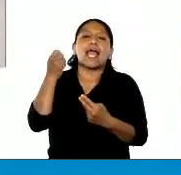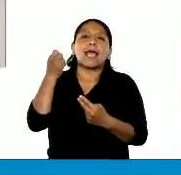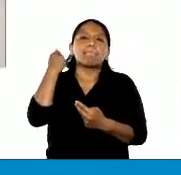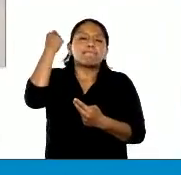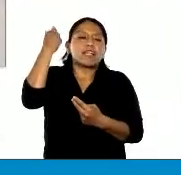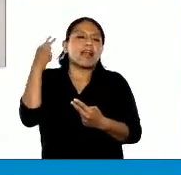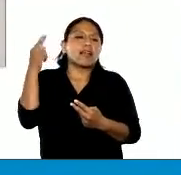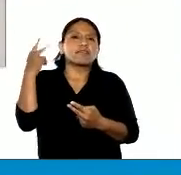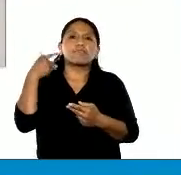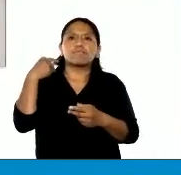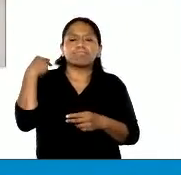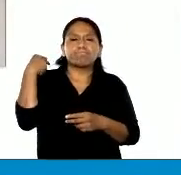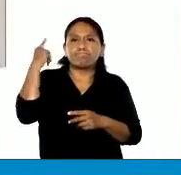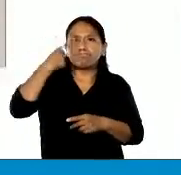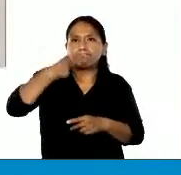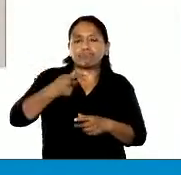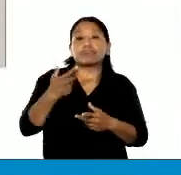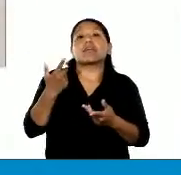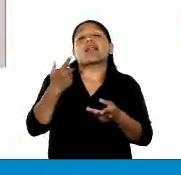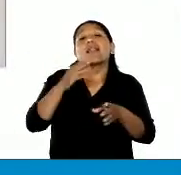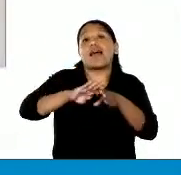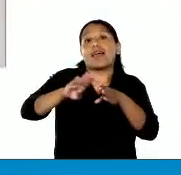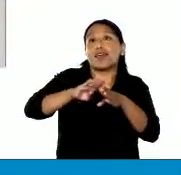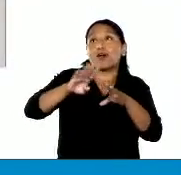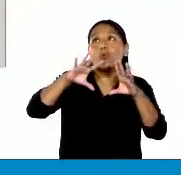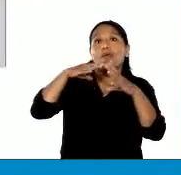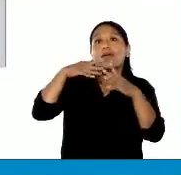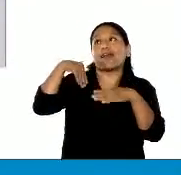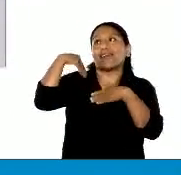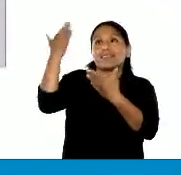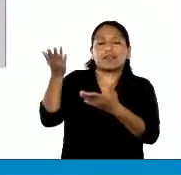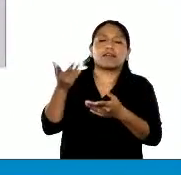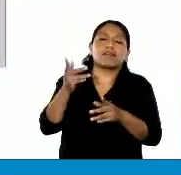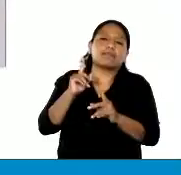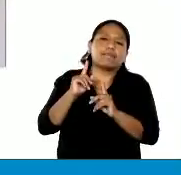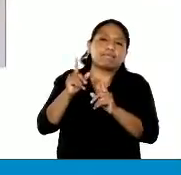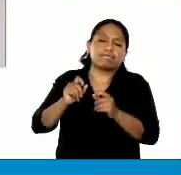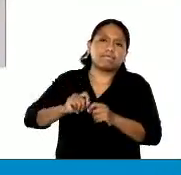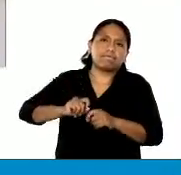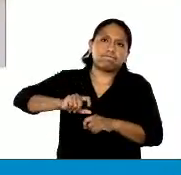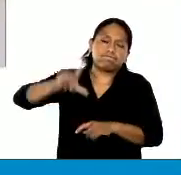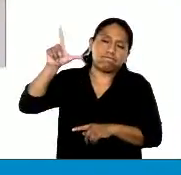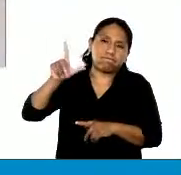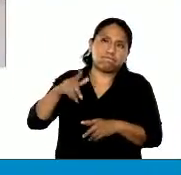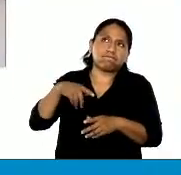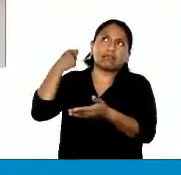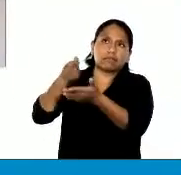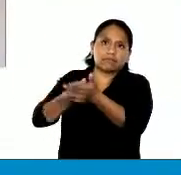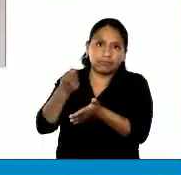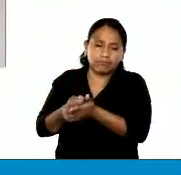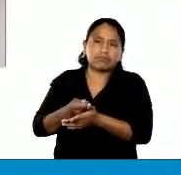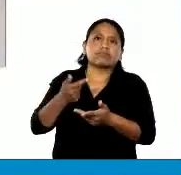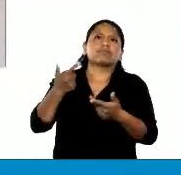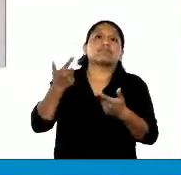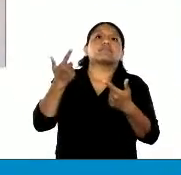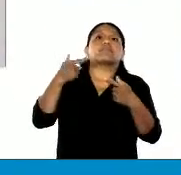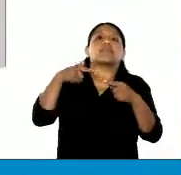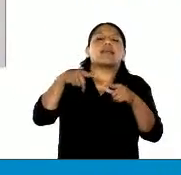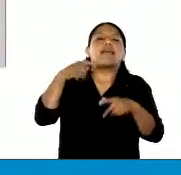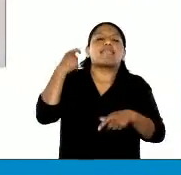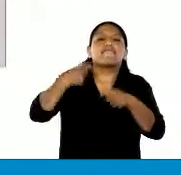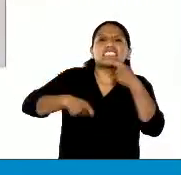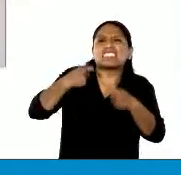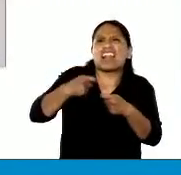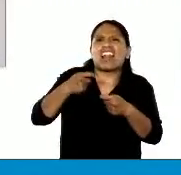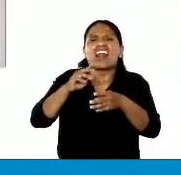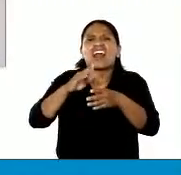deuda externa, esa que lamentablemente se continúa pagando hoy en día, se estatizaron las deudas empresarias, se flexibilizaron todas